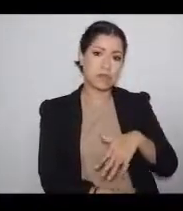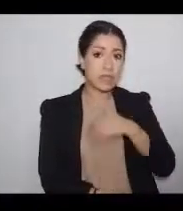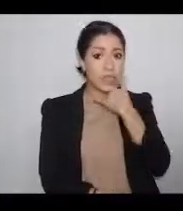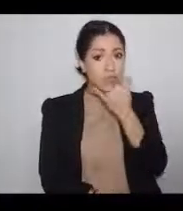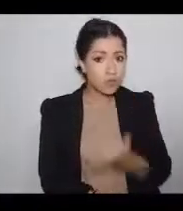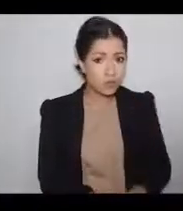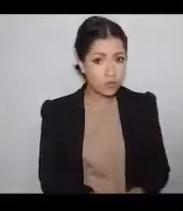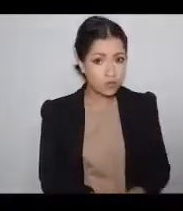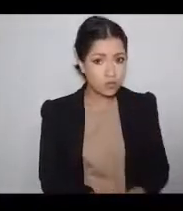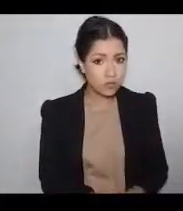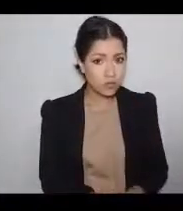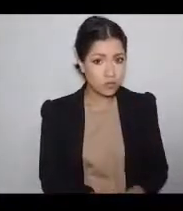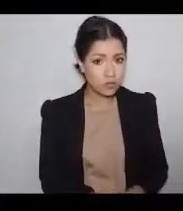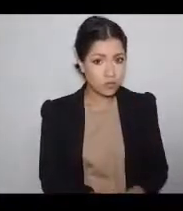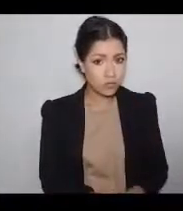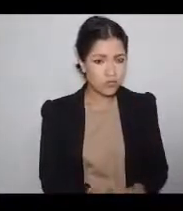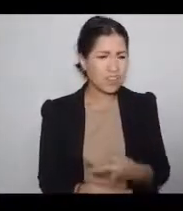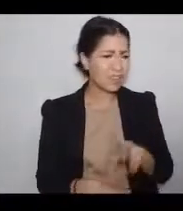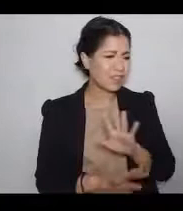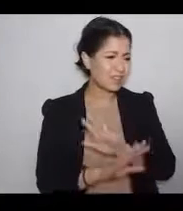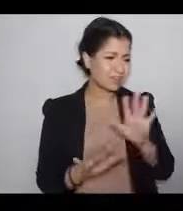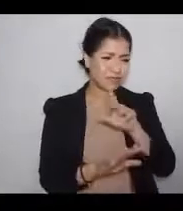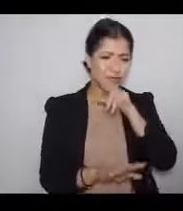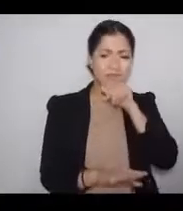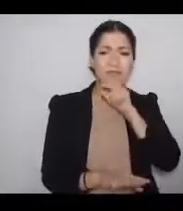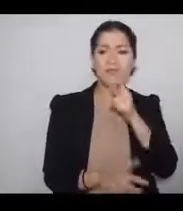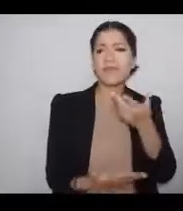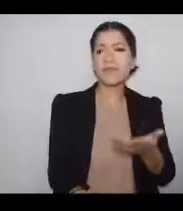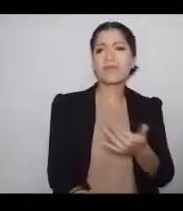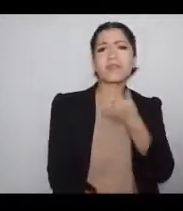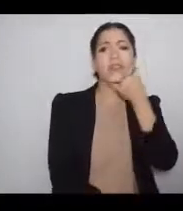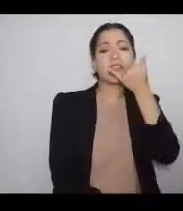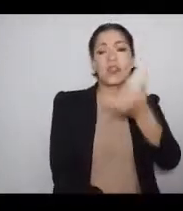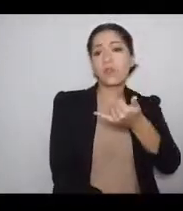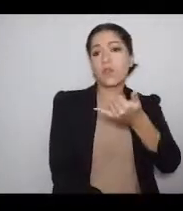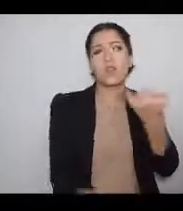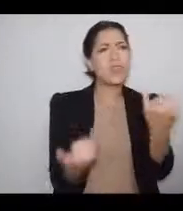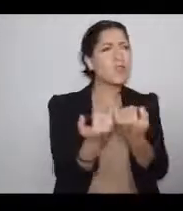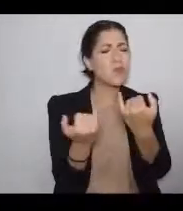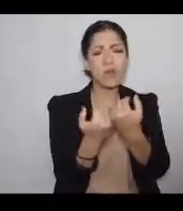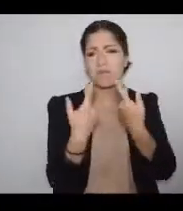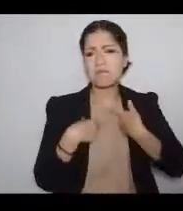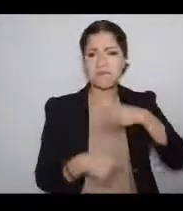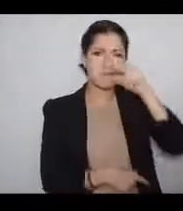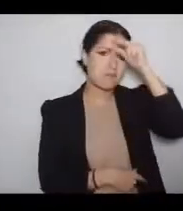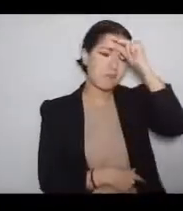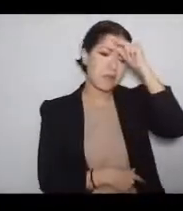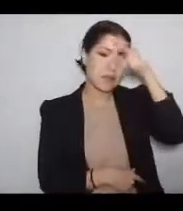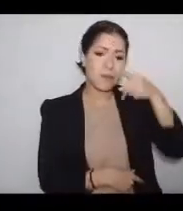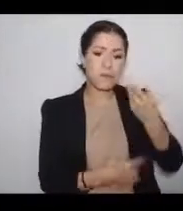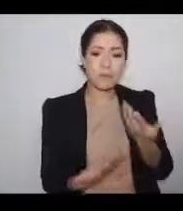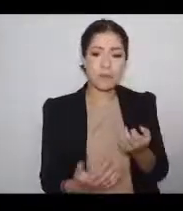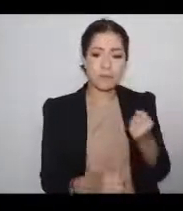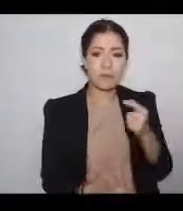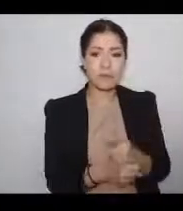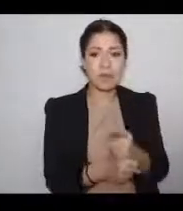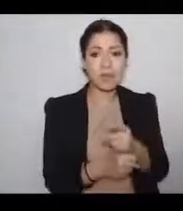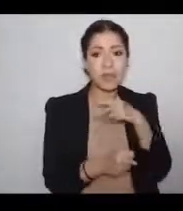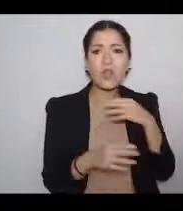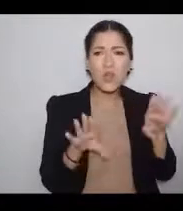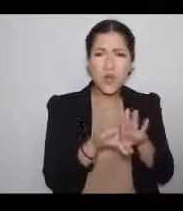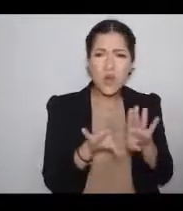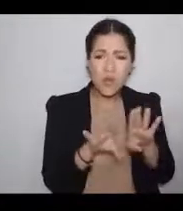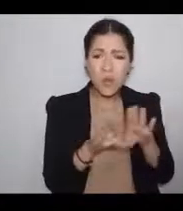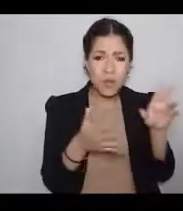equivocó! Bueno, la cagó como la caga un genio. Trató de medir los círculos y descubrió las órbitas de los planetas. Leer mamadas